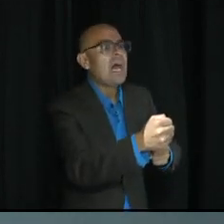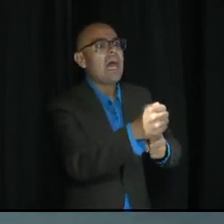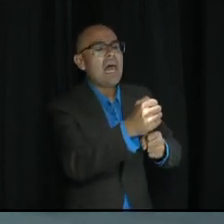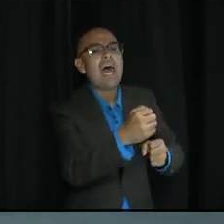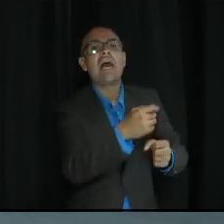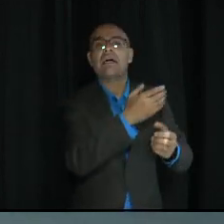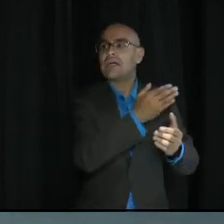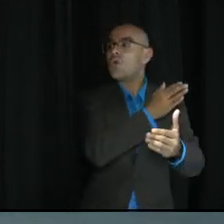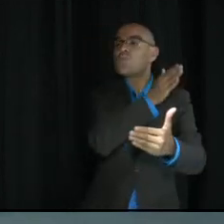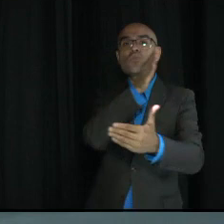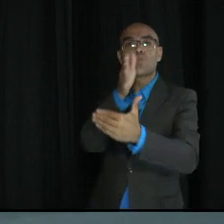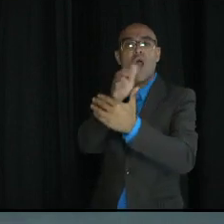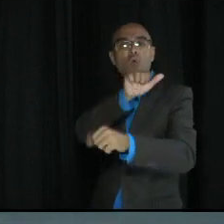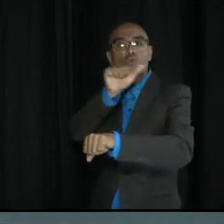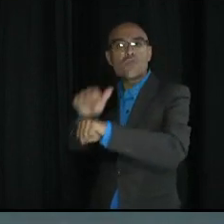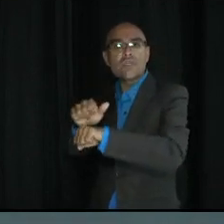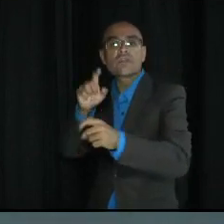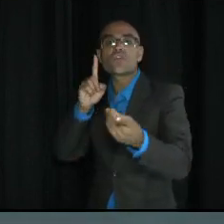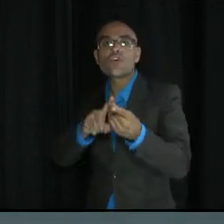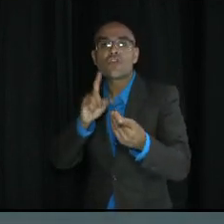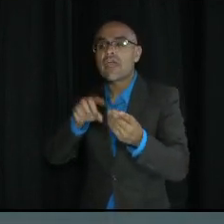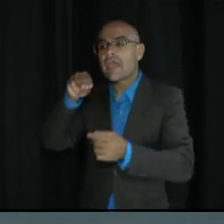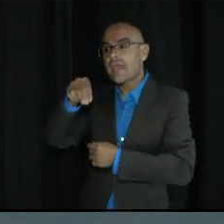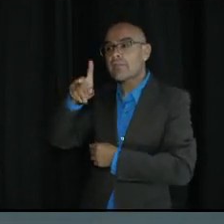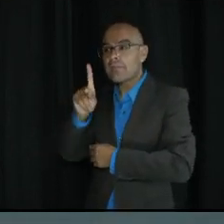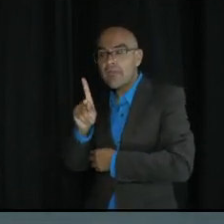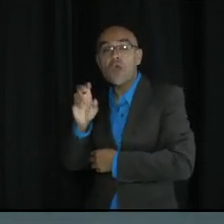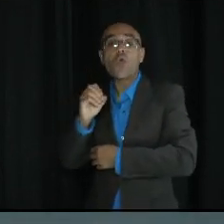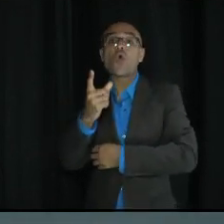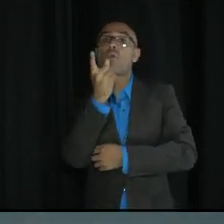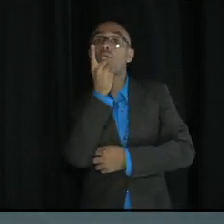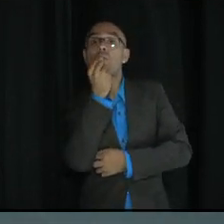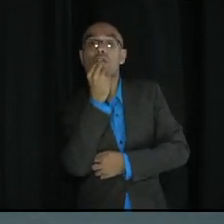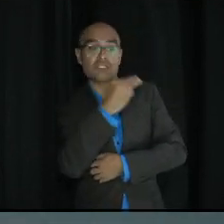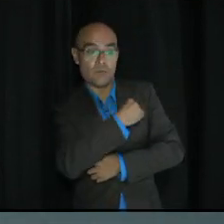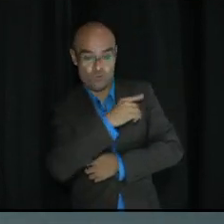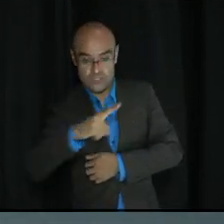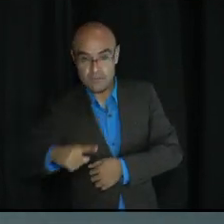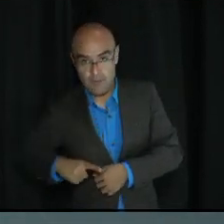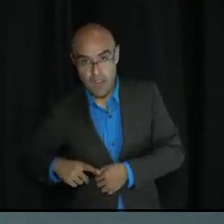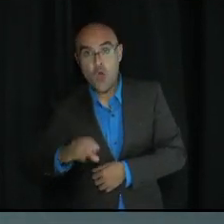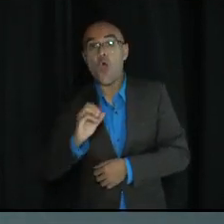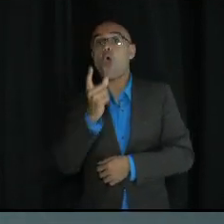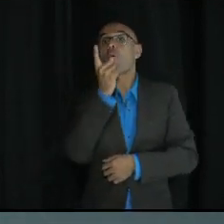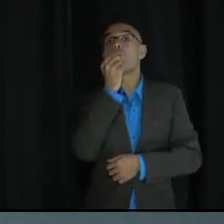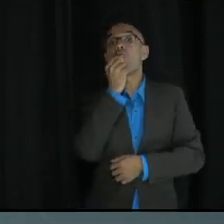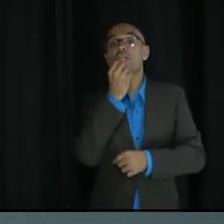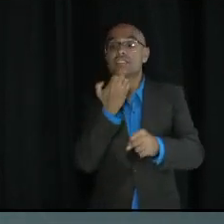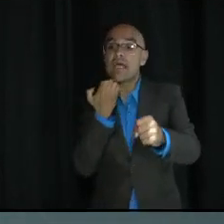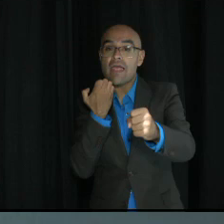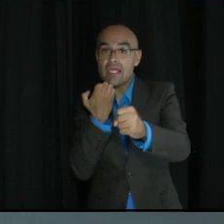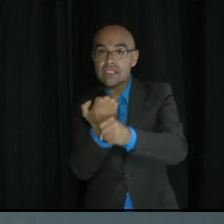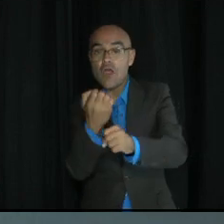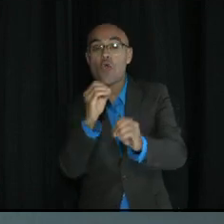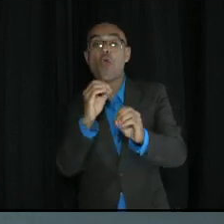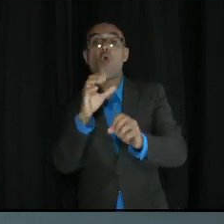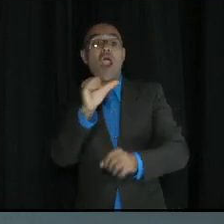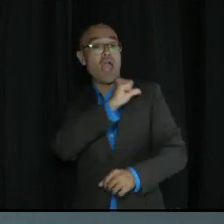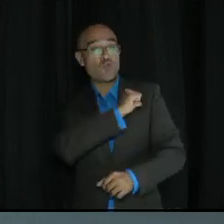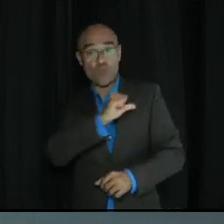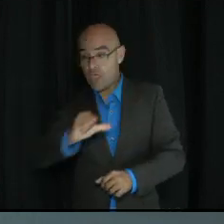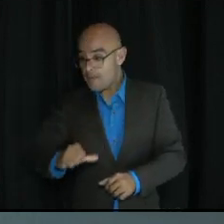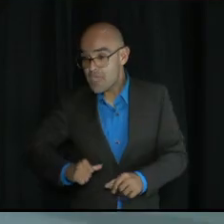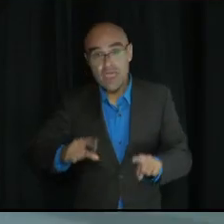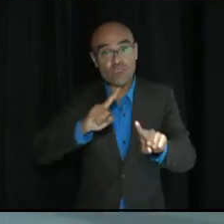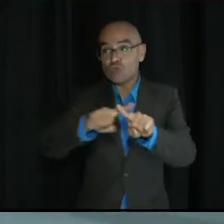Público, ya sea Policía Municipal, Policía del Estado, a los ayuntamientos, a Fiscalía General